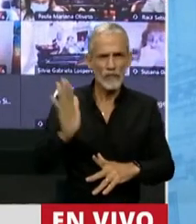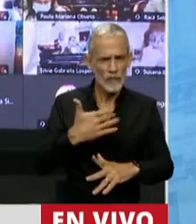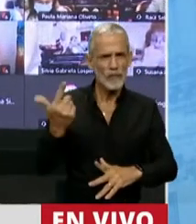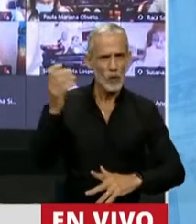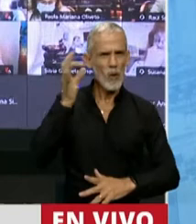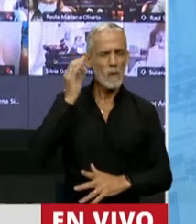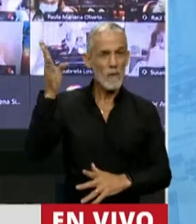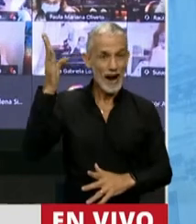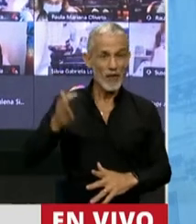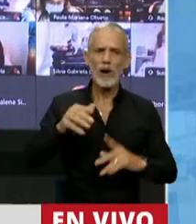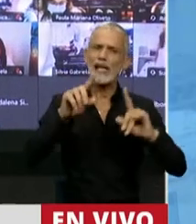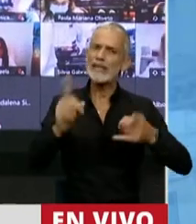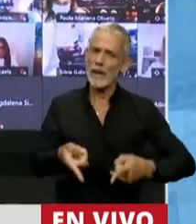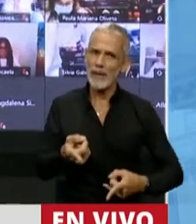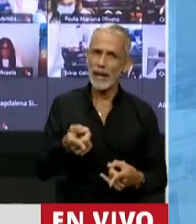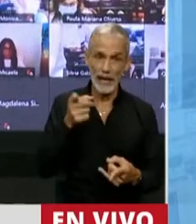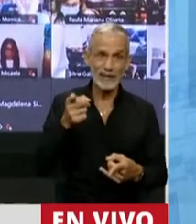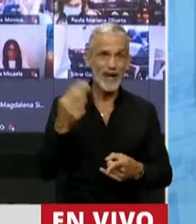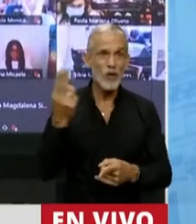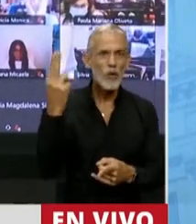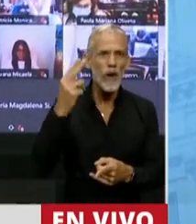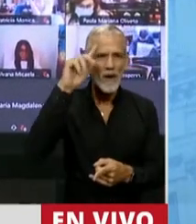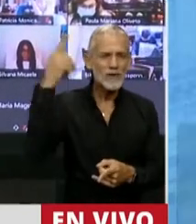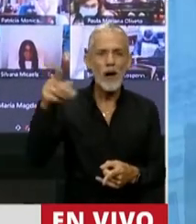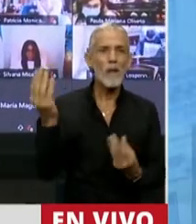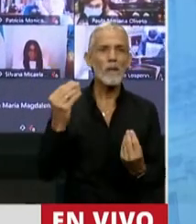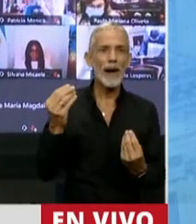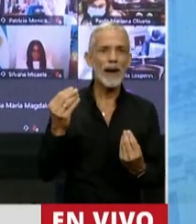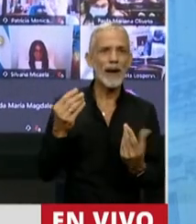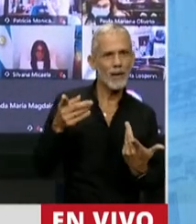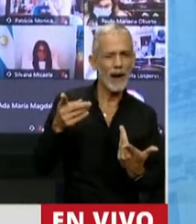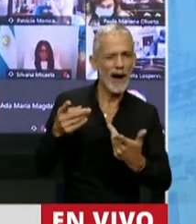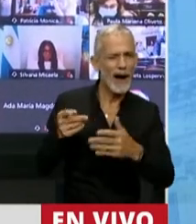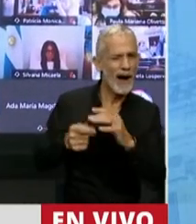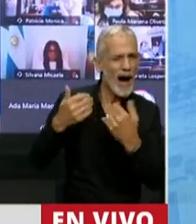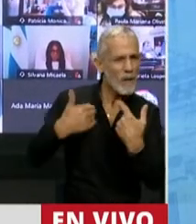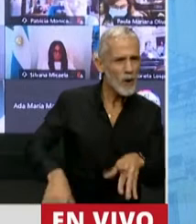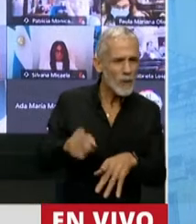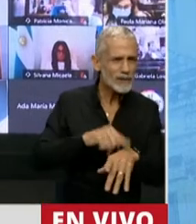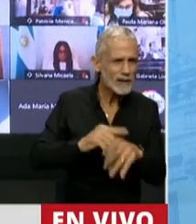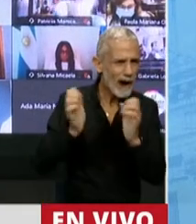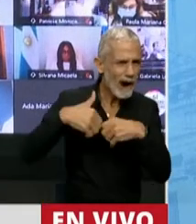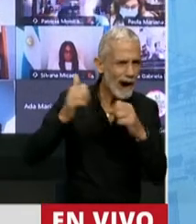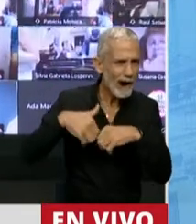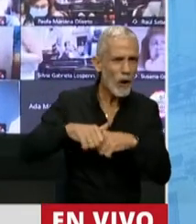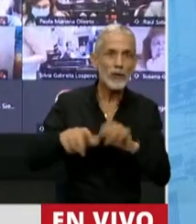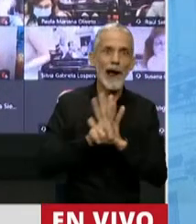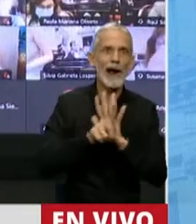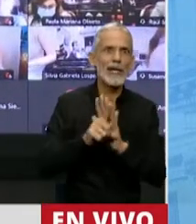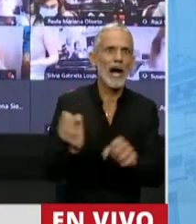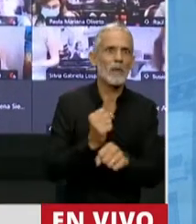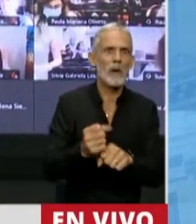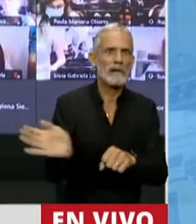se usaba ese duelo para meter por la ventana les es